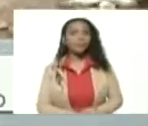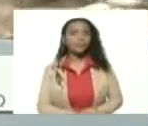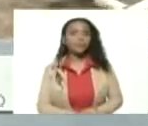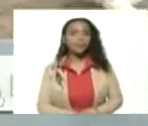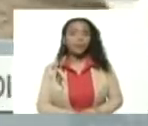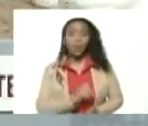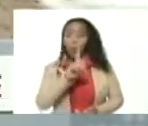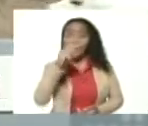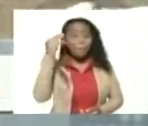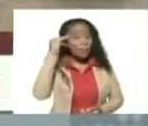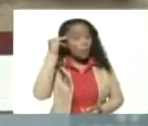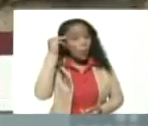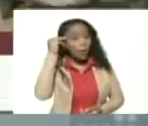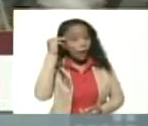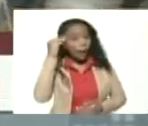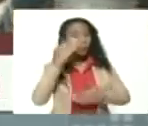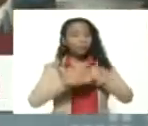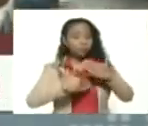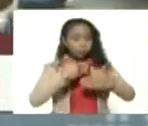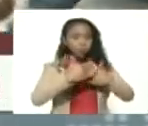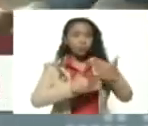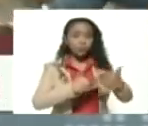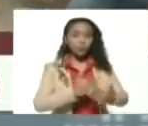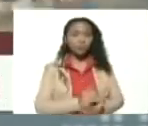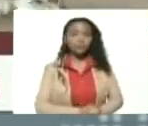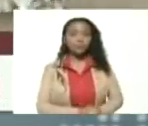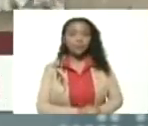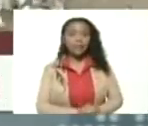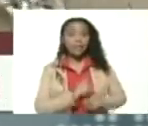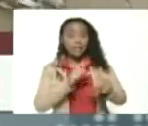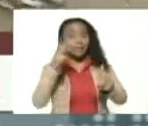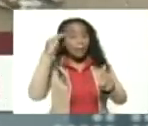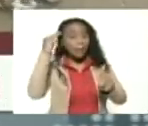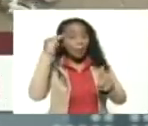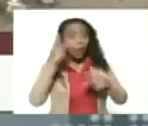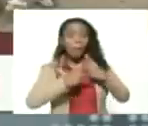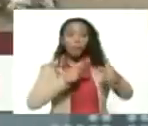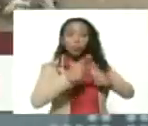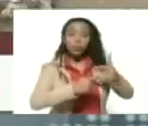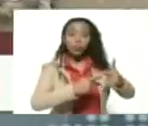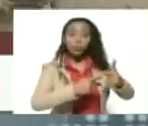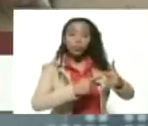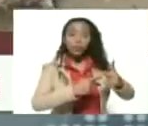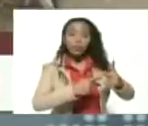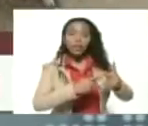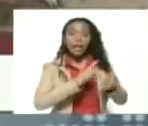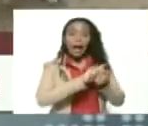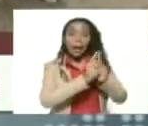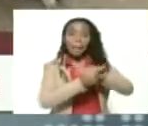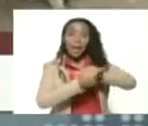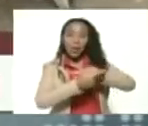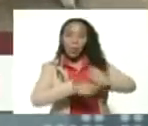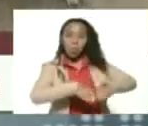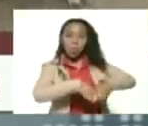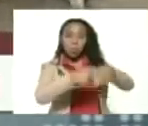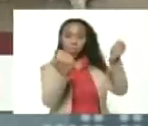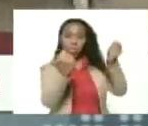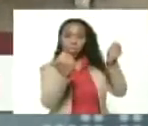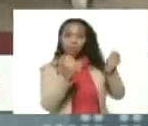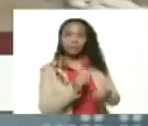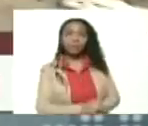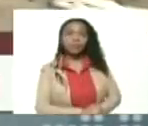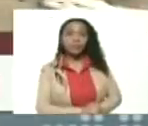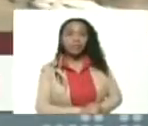memoria productiva. Y esa memoria productiva la mutaron, la destrozaron,